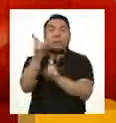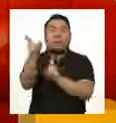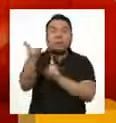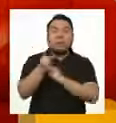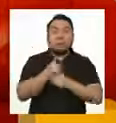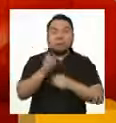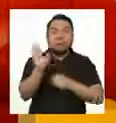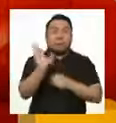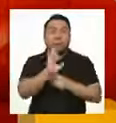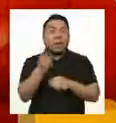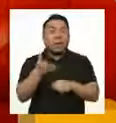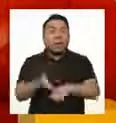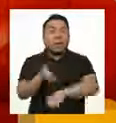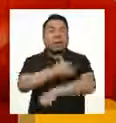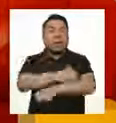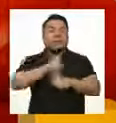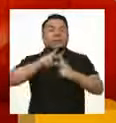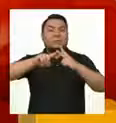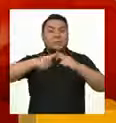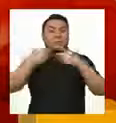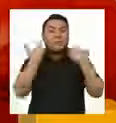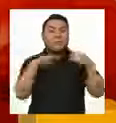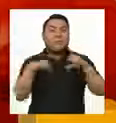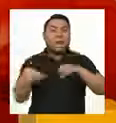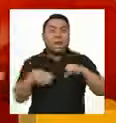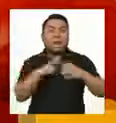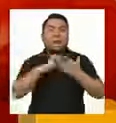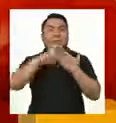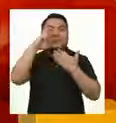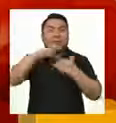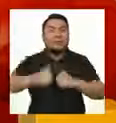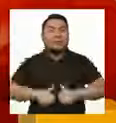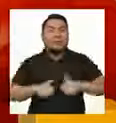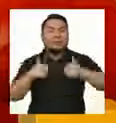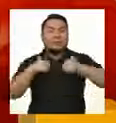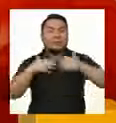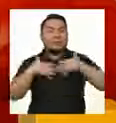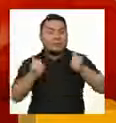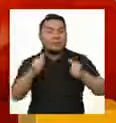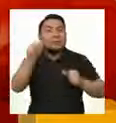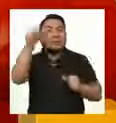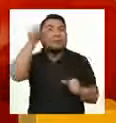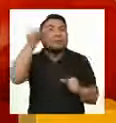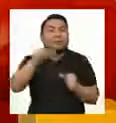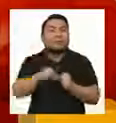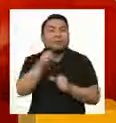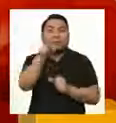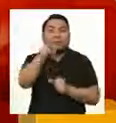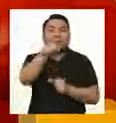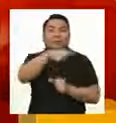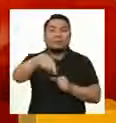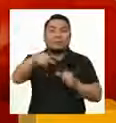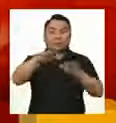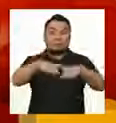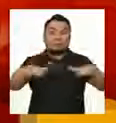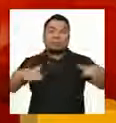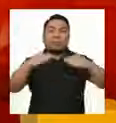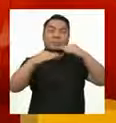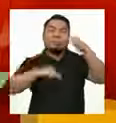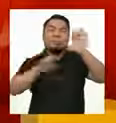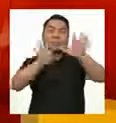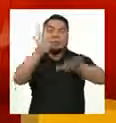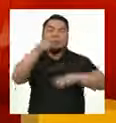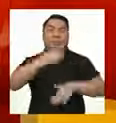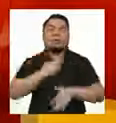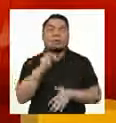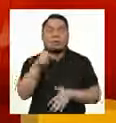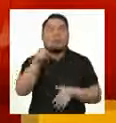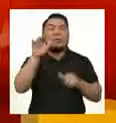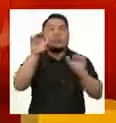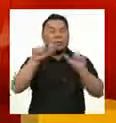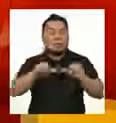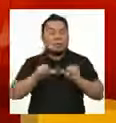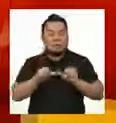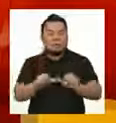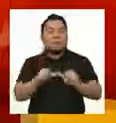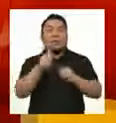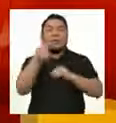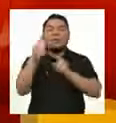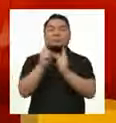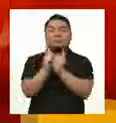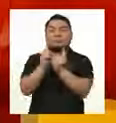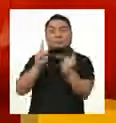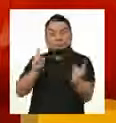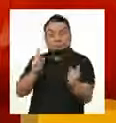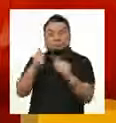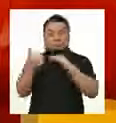antes de empezar cualquier plan de vida saludable. Recuerden que ustedes, por ser menores de 14 años, deben mantener el aislamiento